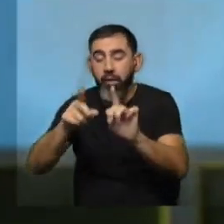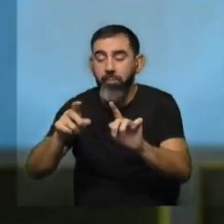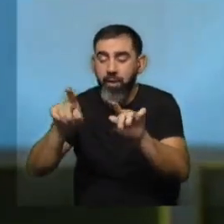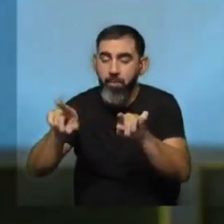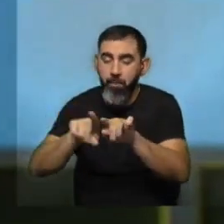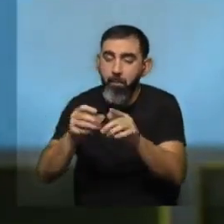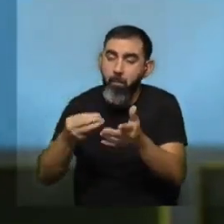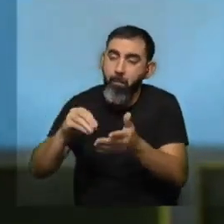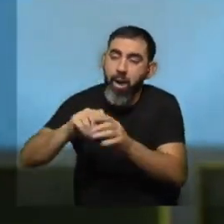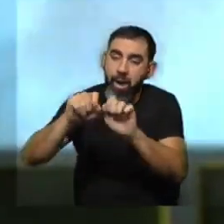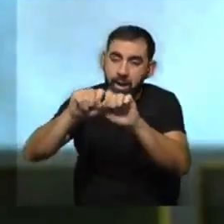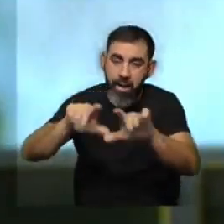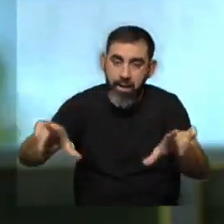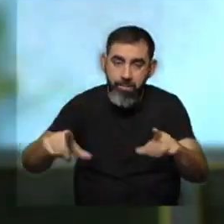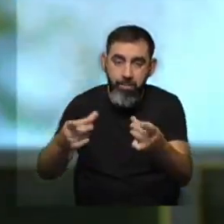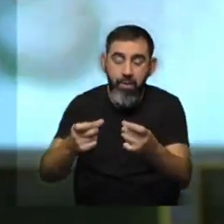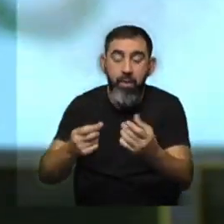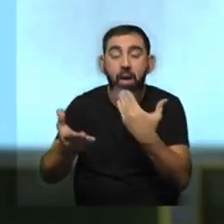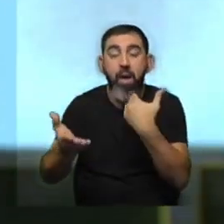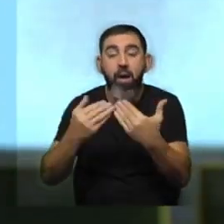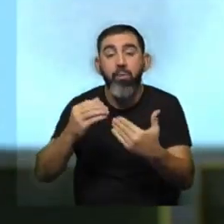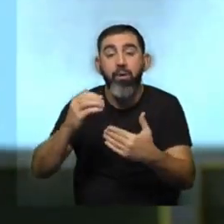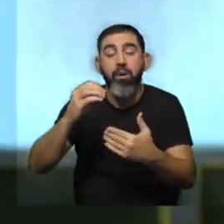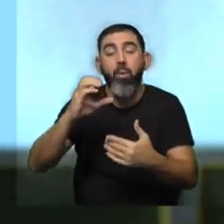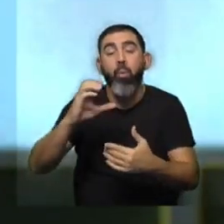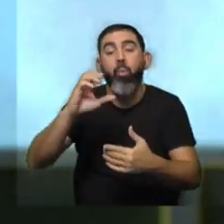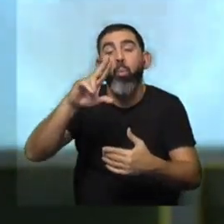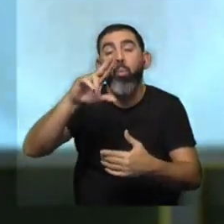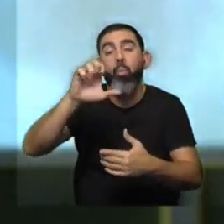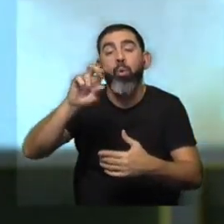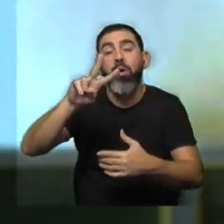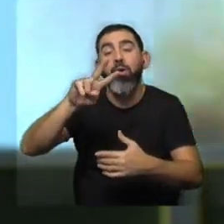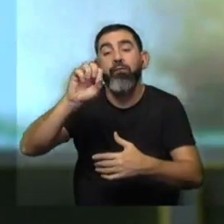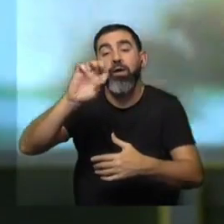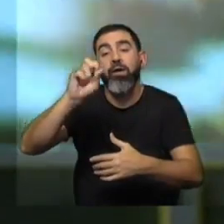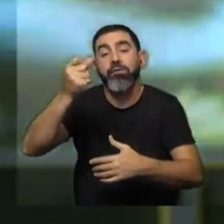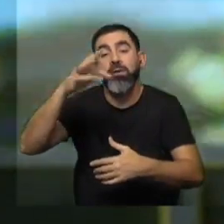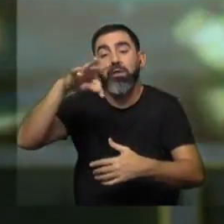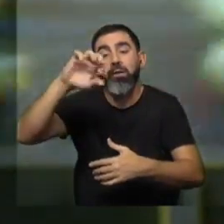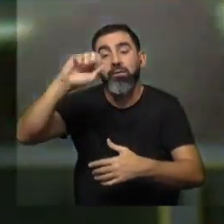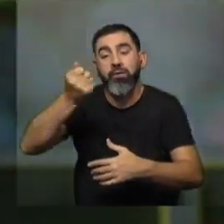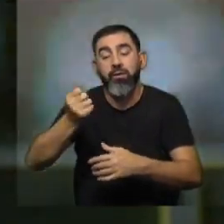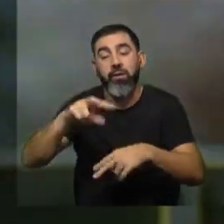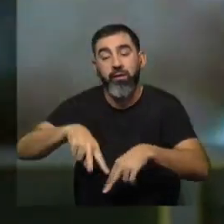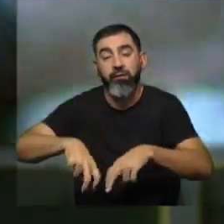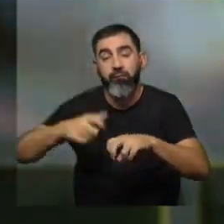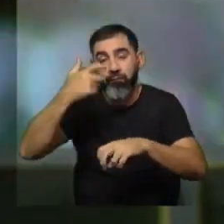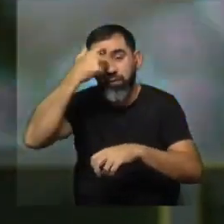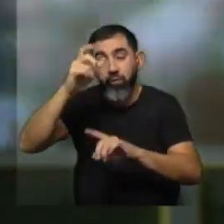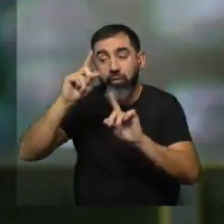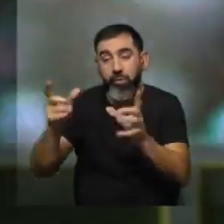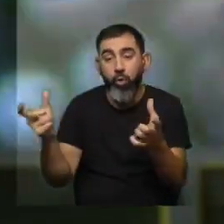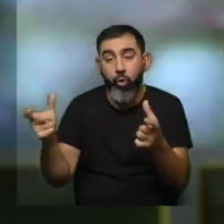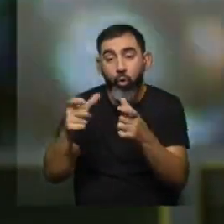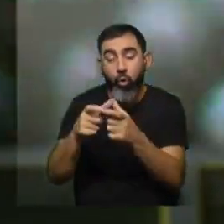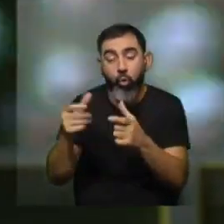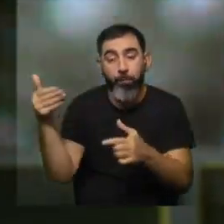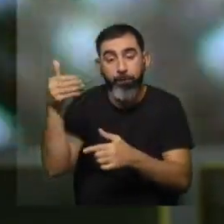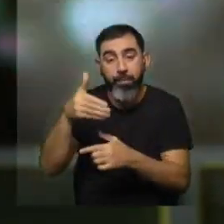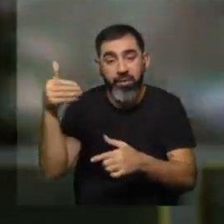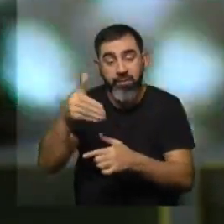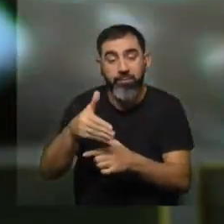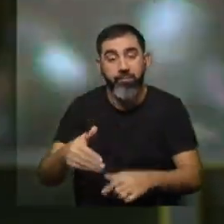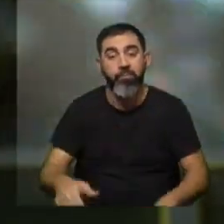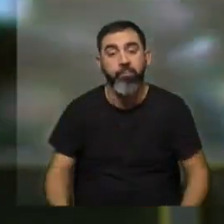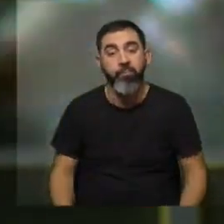Entonces sobre eso hablamos con Eduardo Cuevasanta, que también es otro investigador de la Facultad de Ciencias y también integra este comité, que en realidad, como